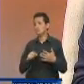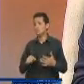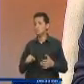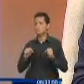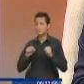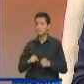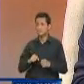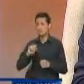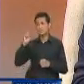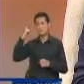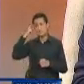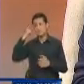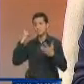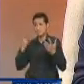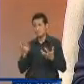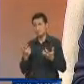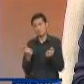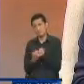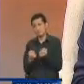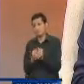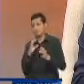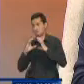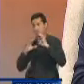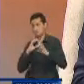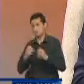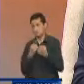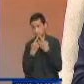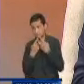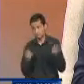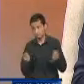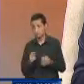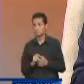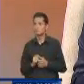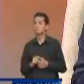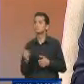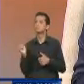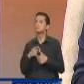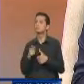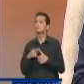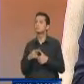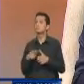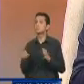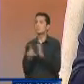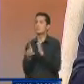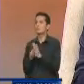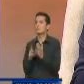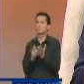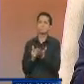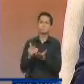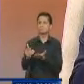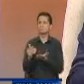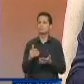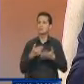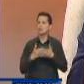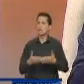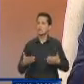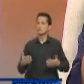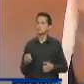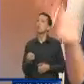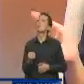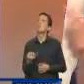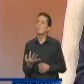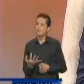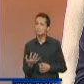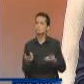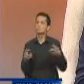en los que el gobierno va a tener que hacer énfasis en la comunicación. El primero, en el alcance que tiene esta medida sobre distintos productos y cuánto tienen que ver